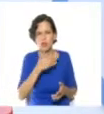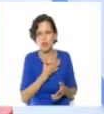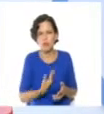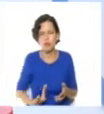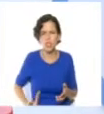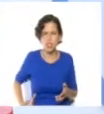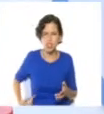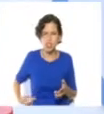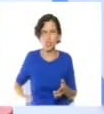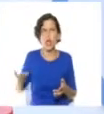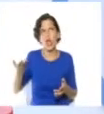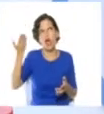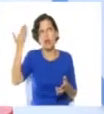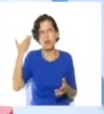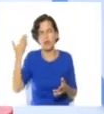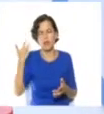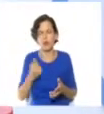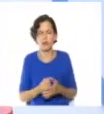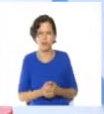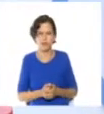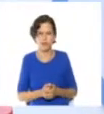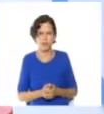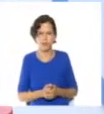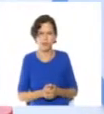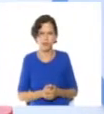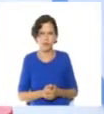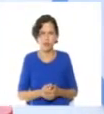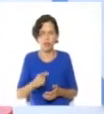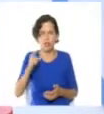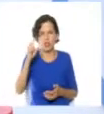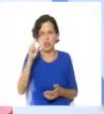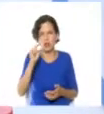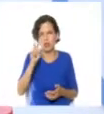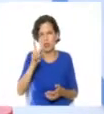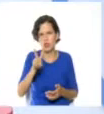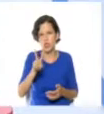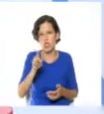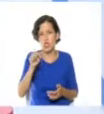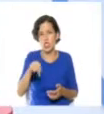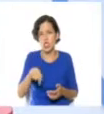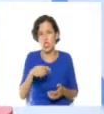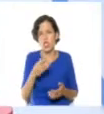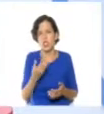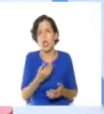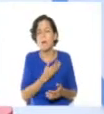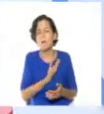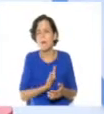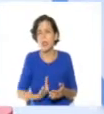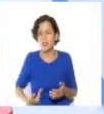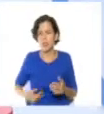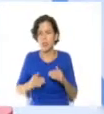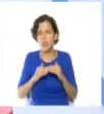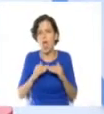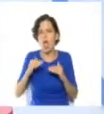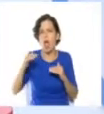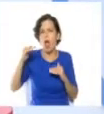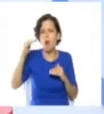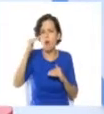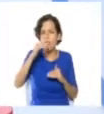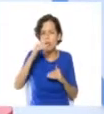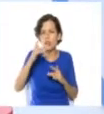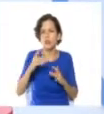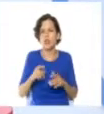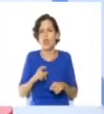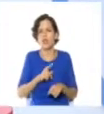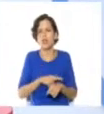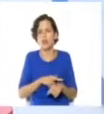presidente Antonio Guzmán Blanco. Guzmán reduce a 2 años y Raimundo plantea aumentar el periodo